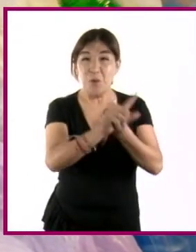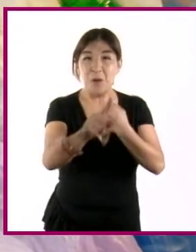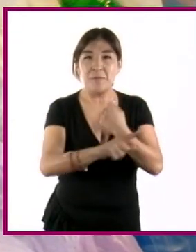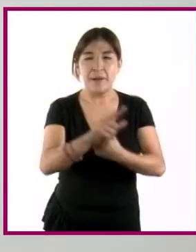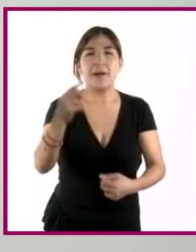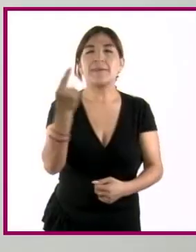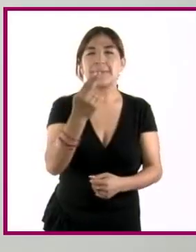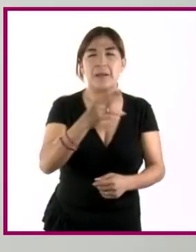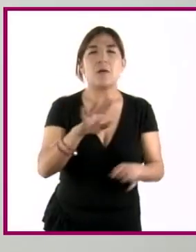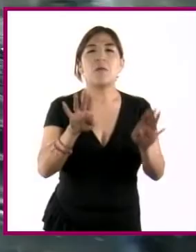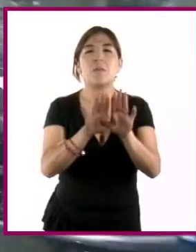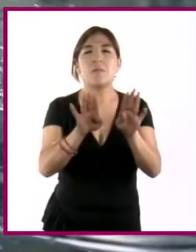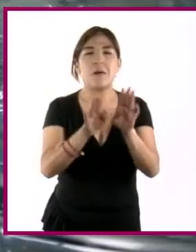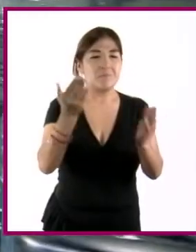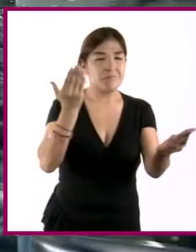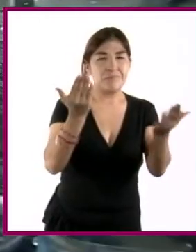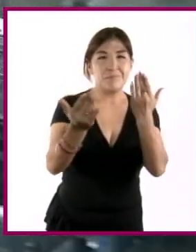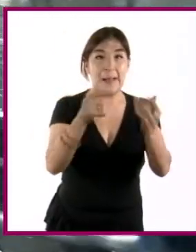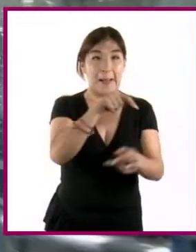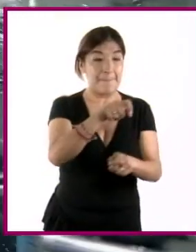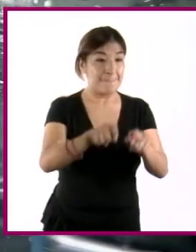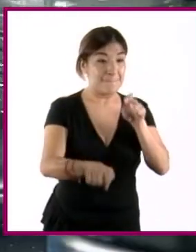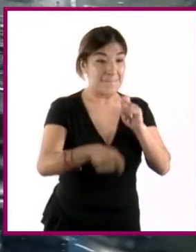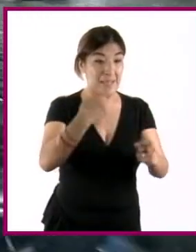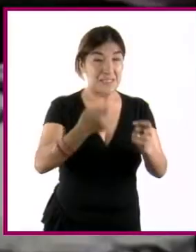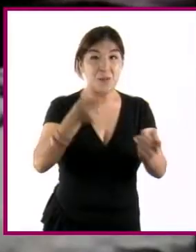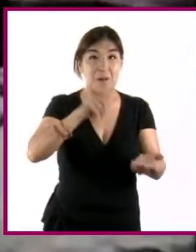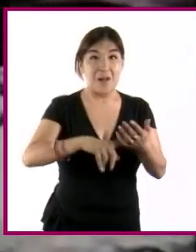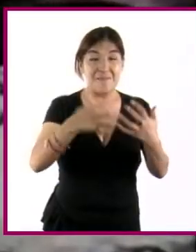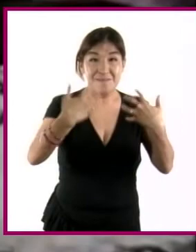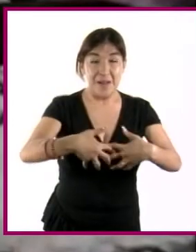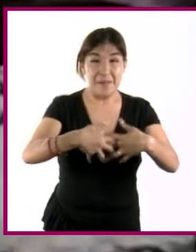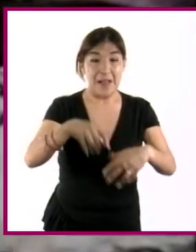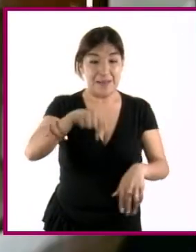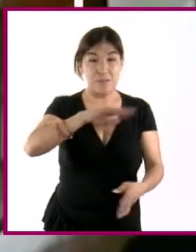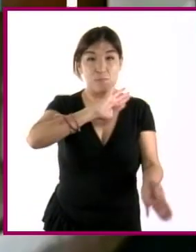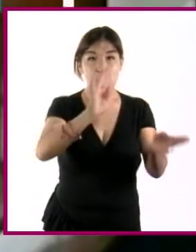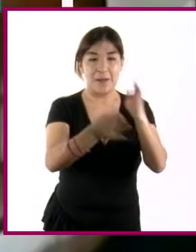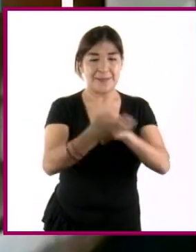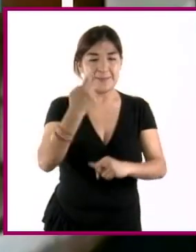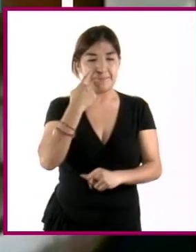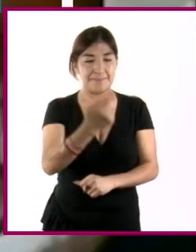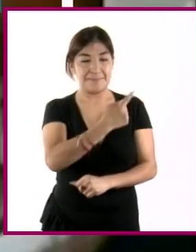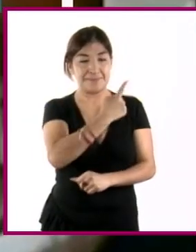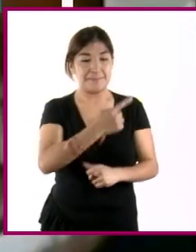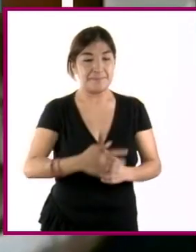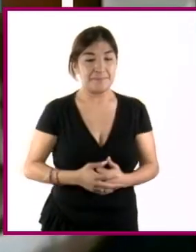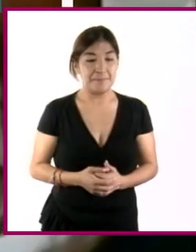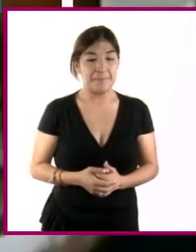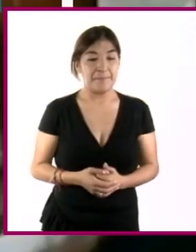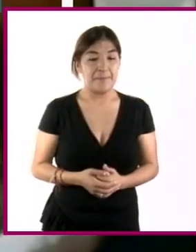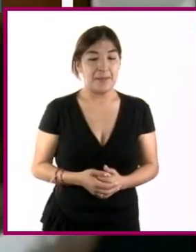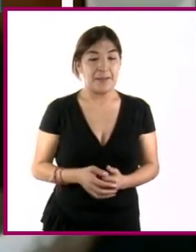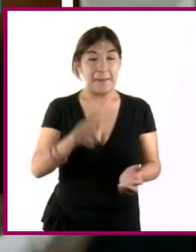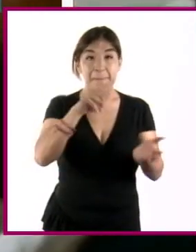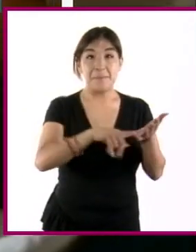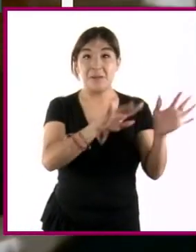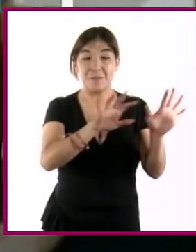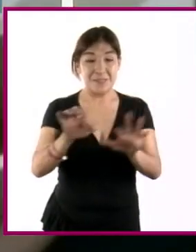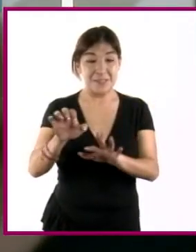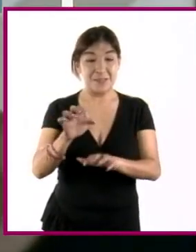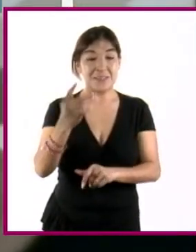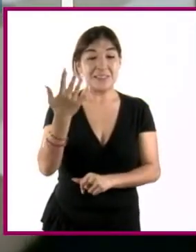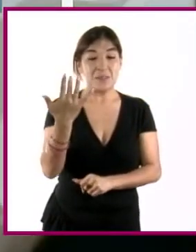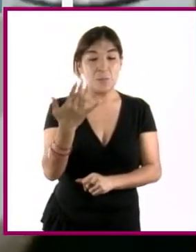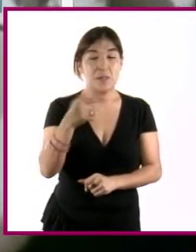un comparativo de la producción del plástico en el mundo. En los años 50 del siglo pasado, se producían apenas 3 millones